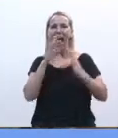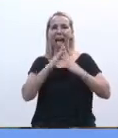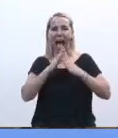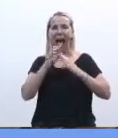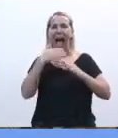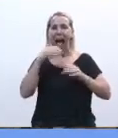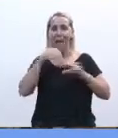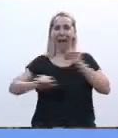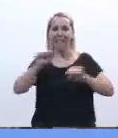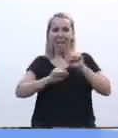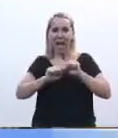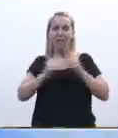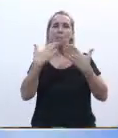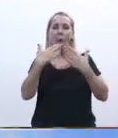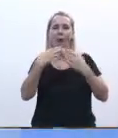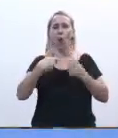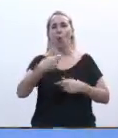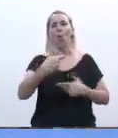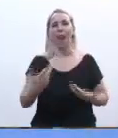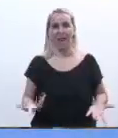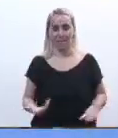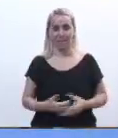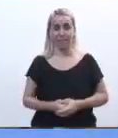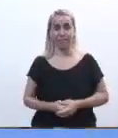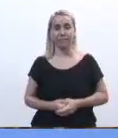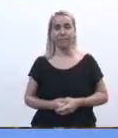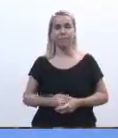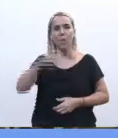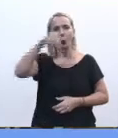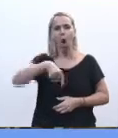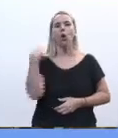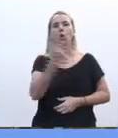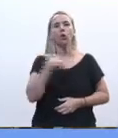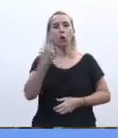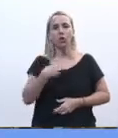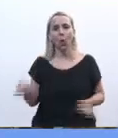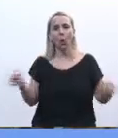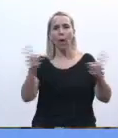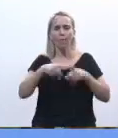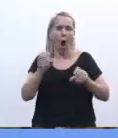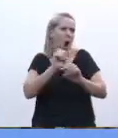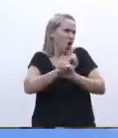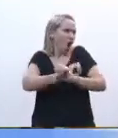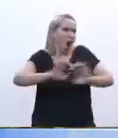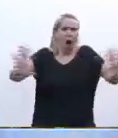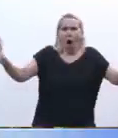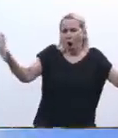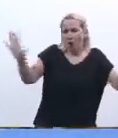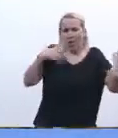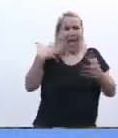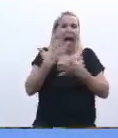a edad adulta. Hoy venimos a hablar del horror brutal que es el